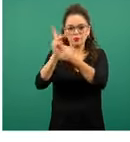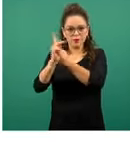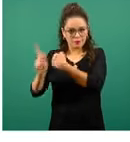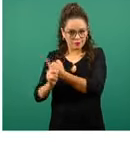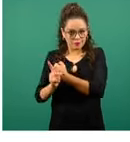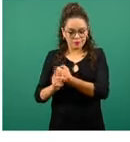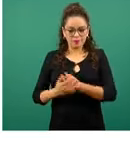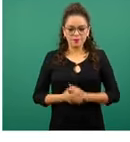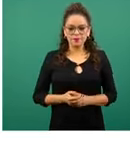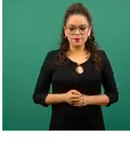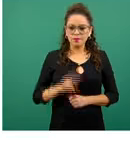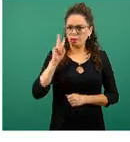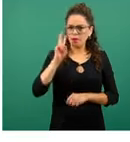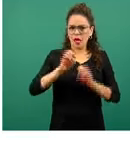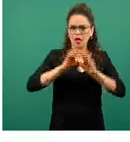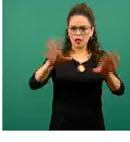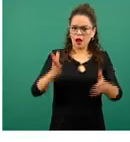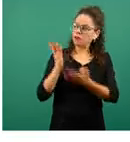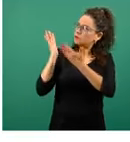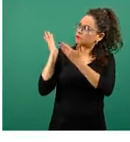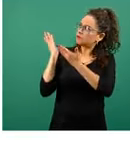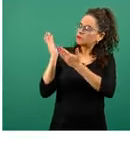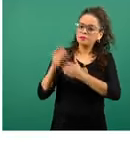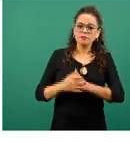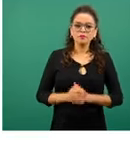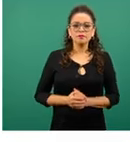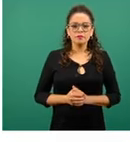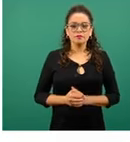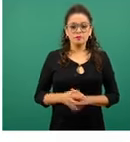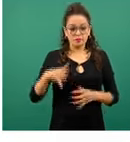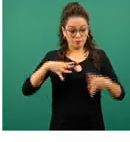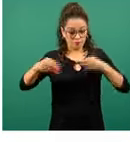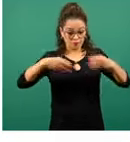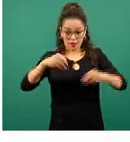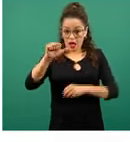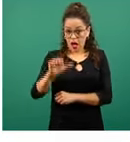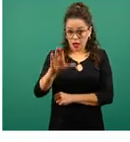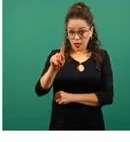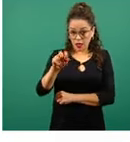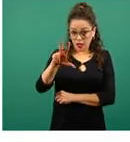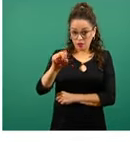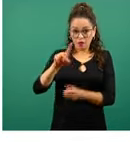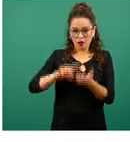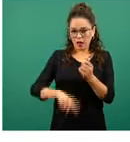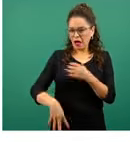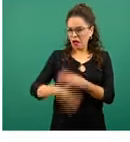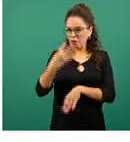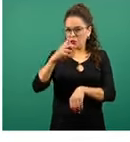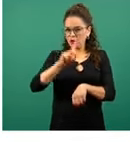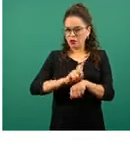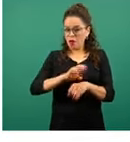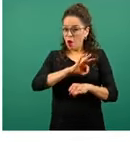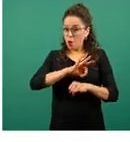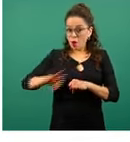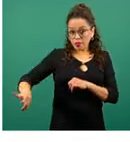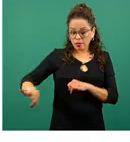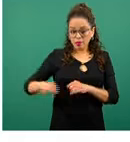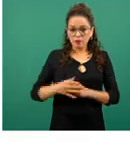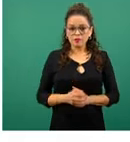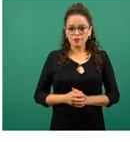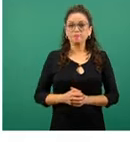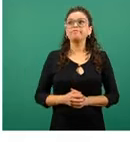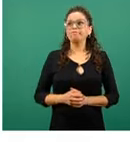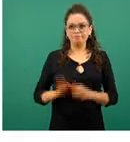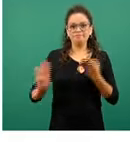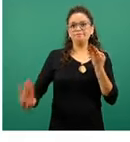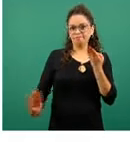mundo. Aquí podemos ver cómo la epidemia activa es decir, los últimos 14 días, precisamente a nivel